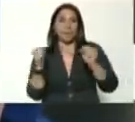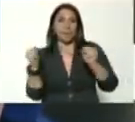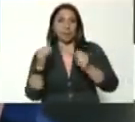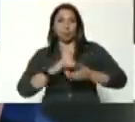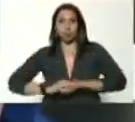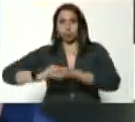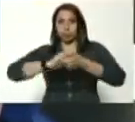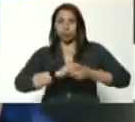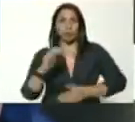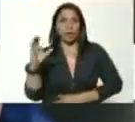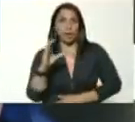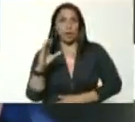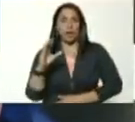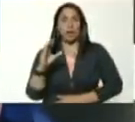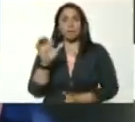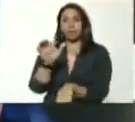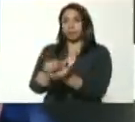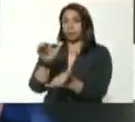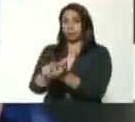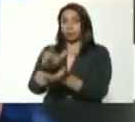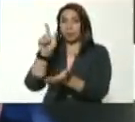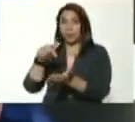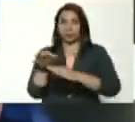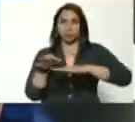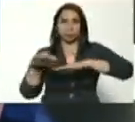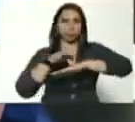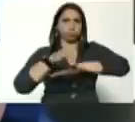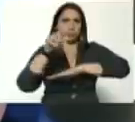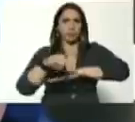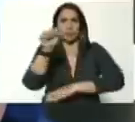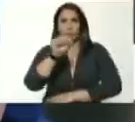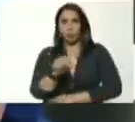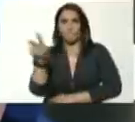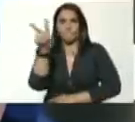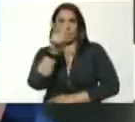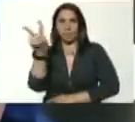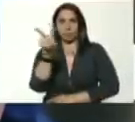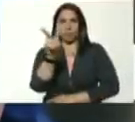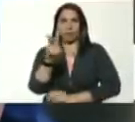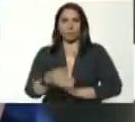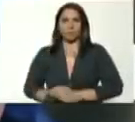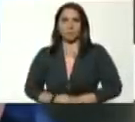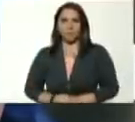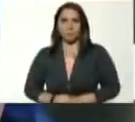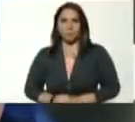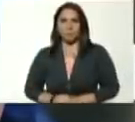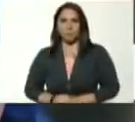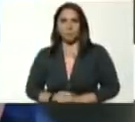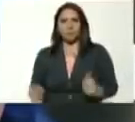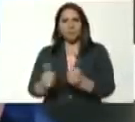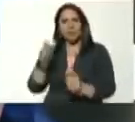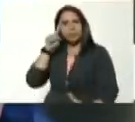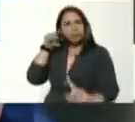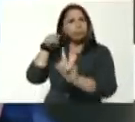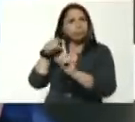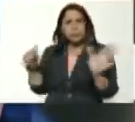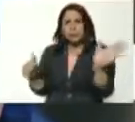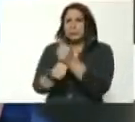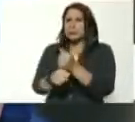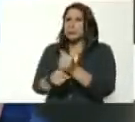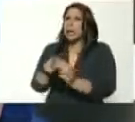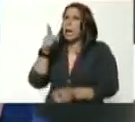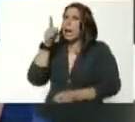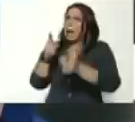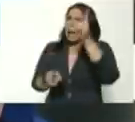Trujillo, Caracas, Nueva Esparta, Los Roques y el sur de Venezuela, con la intención de identificar si había algún cambio en